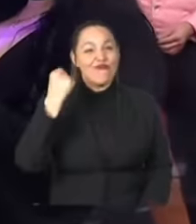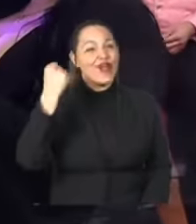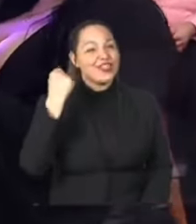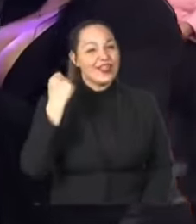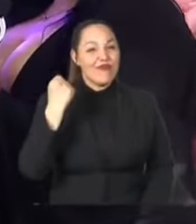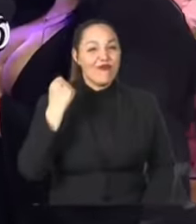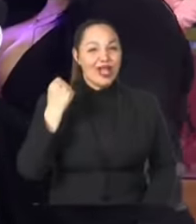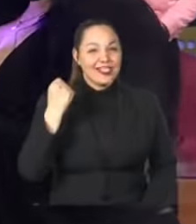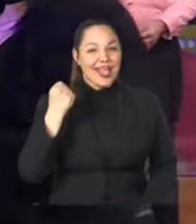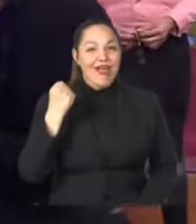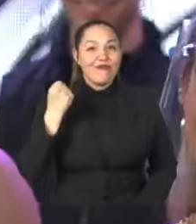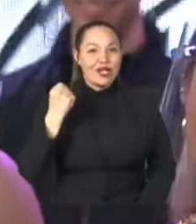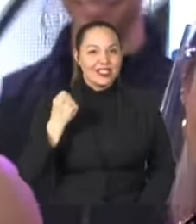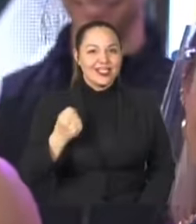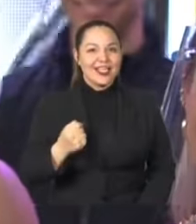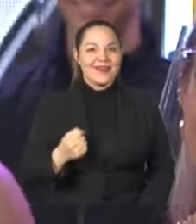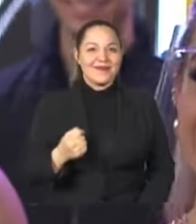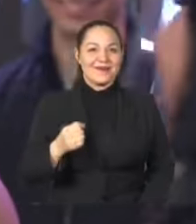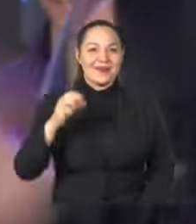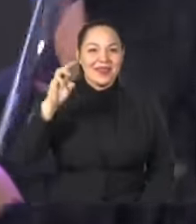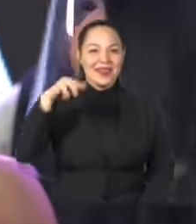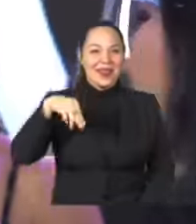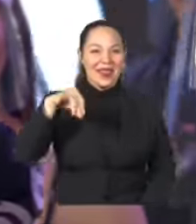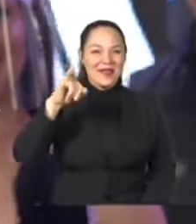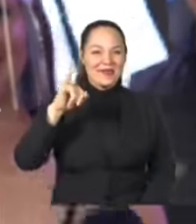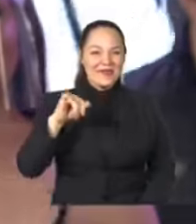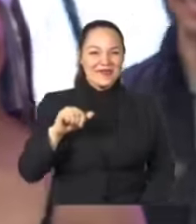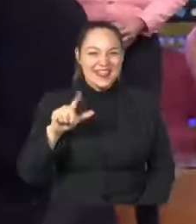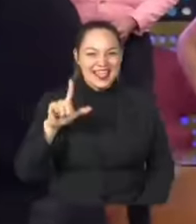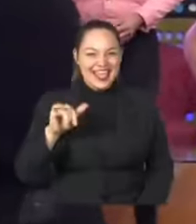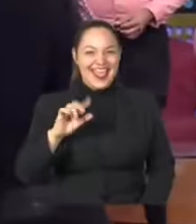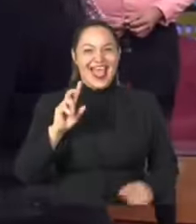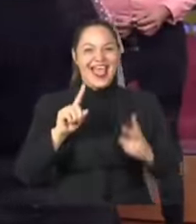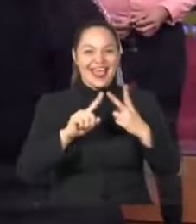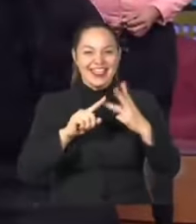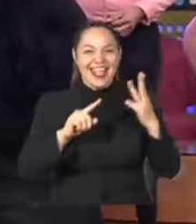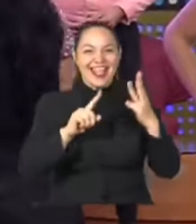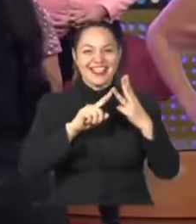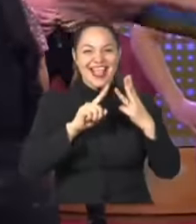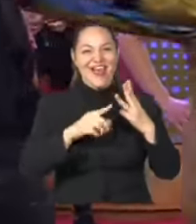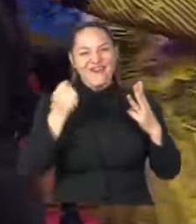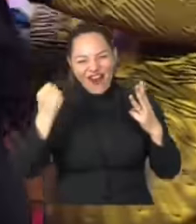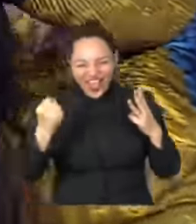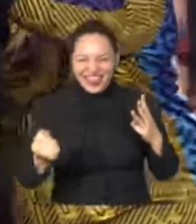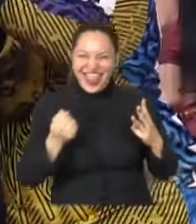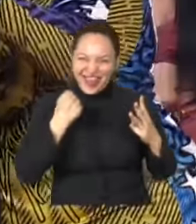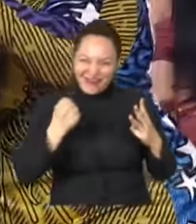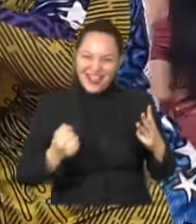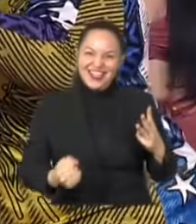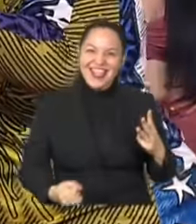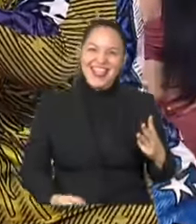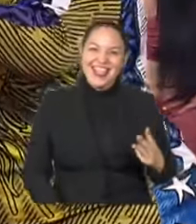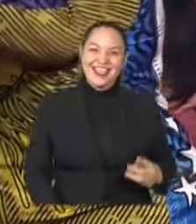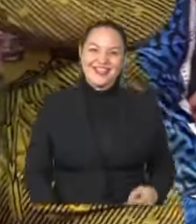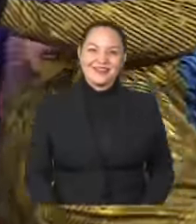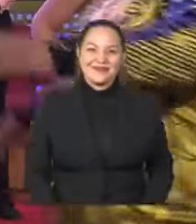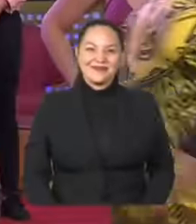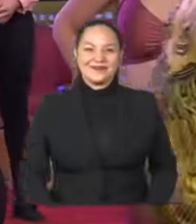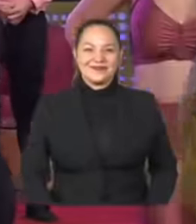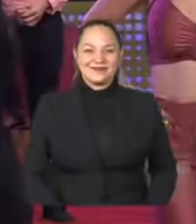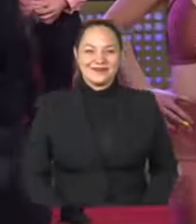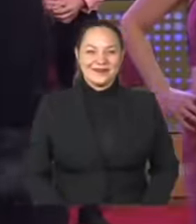Cuéntenme. Dos. 2,000. Quiere llorar. 2,000. Tres. Fuerte. No.